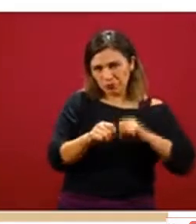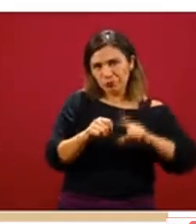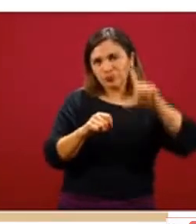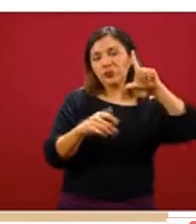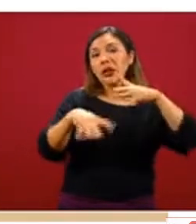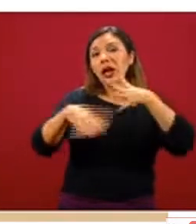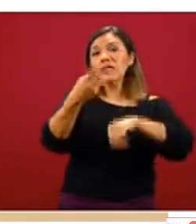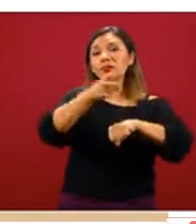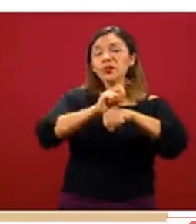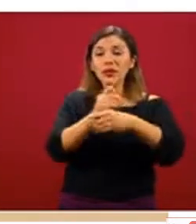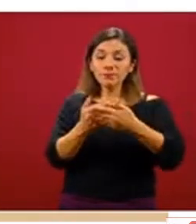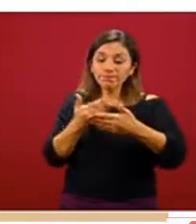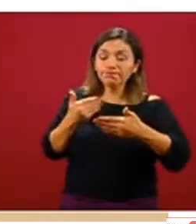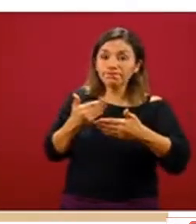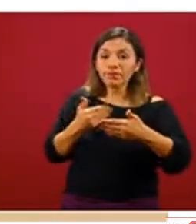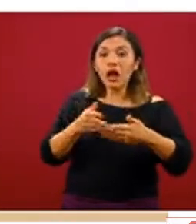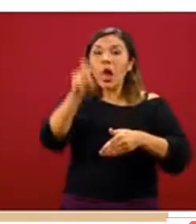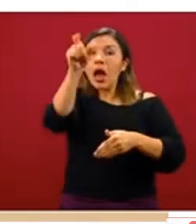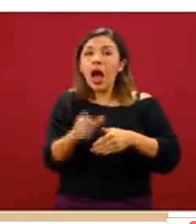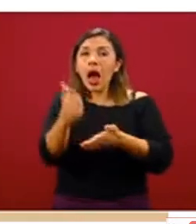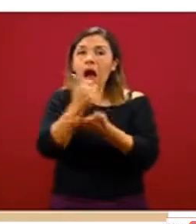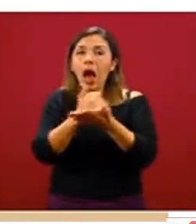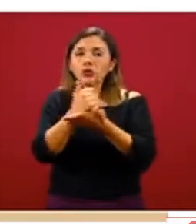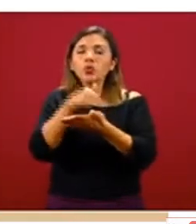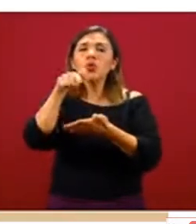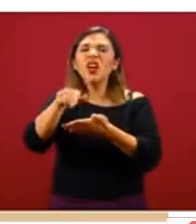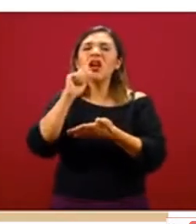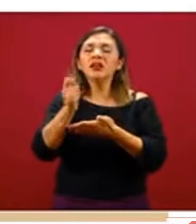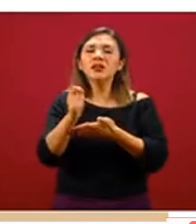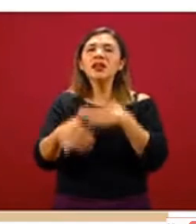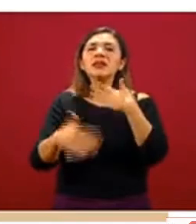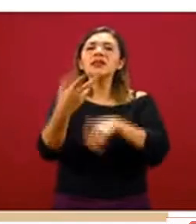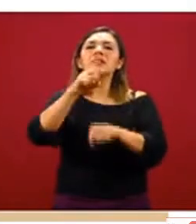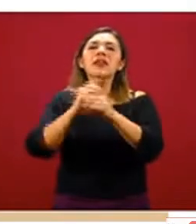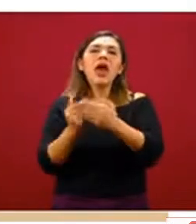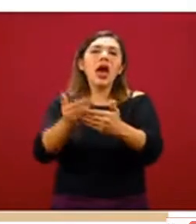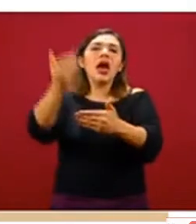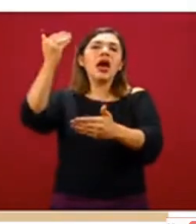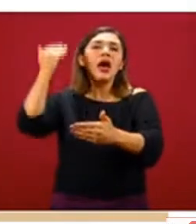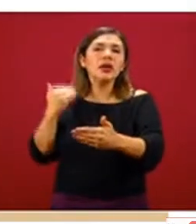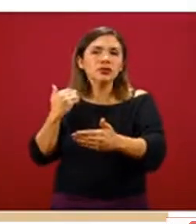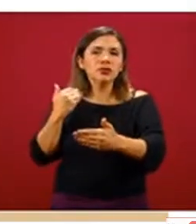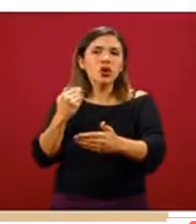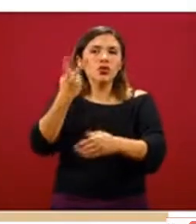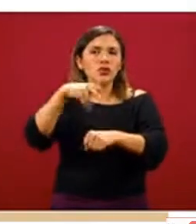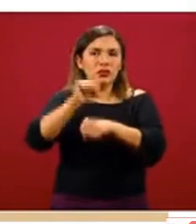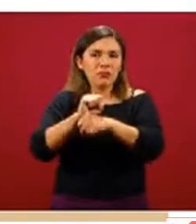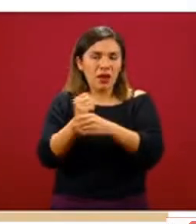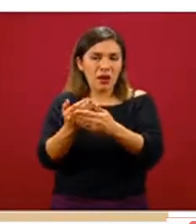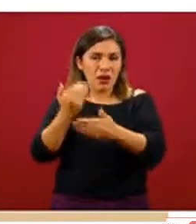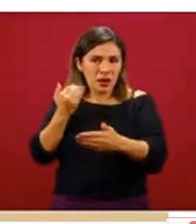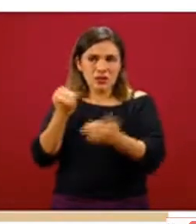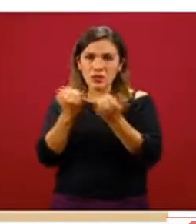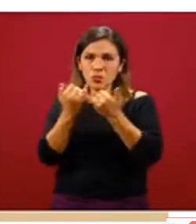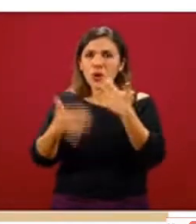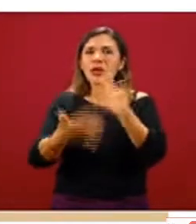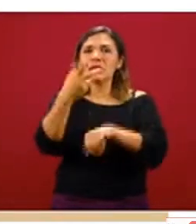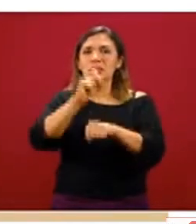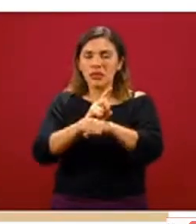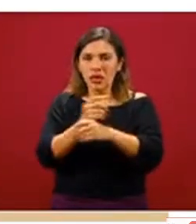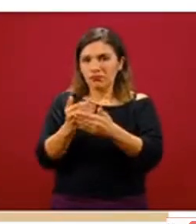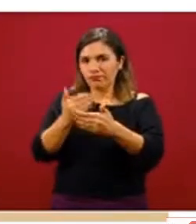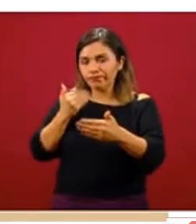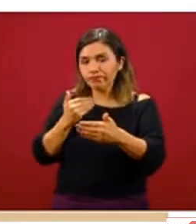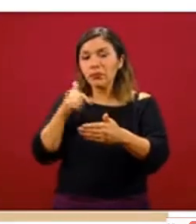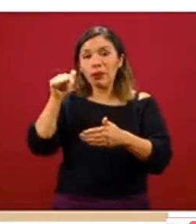últimos 14 días, y las barras azules son la tasa de incidencia que había hace 2 semanas, también de los últimos 14